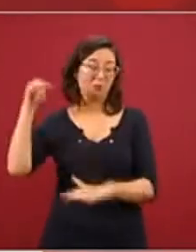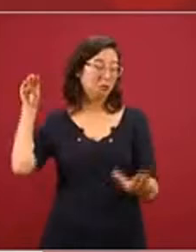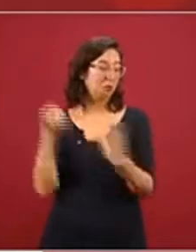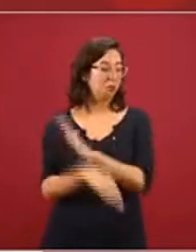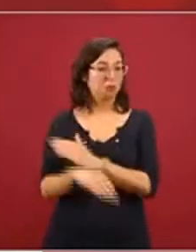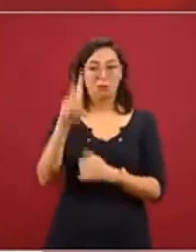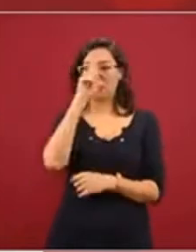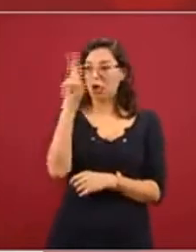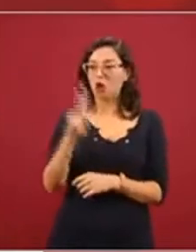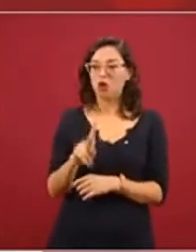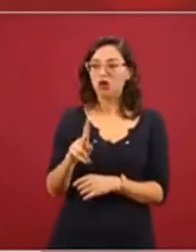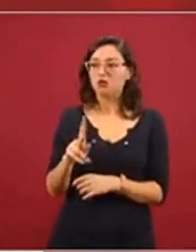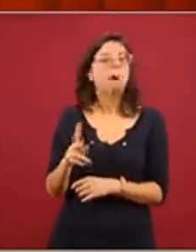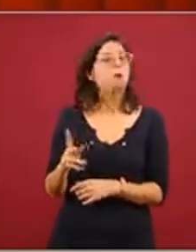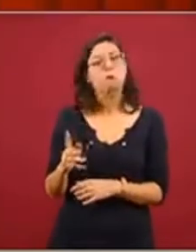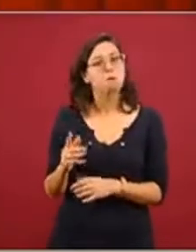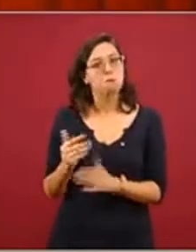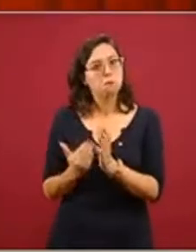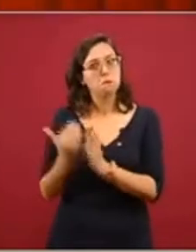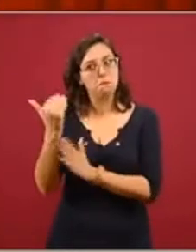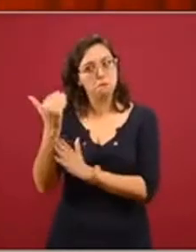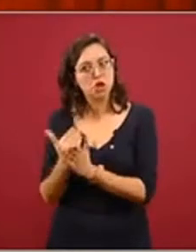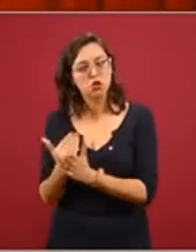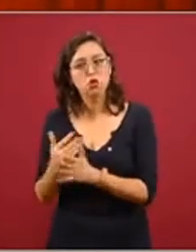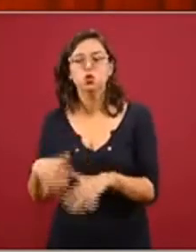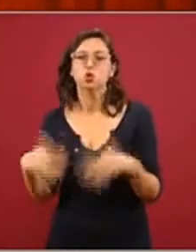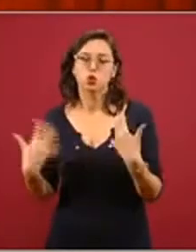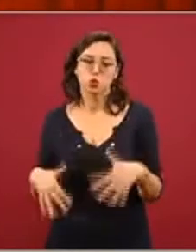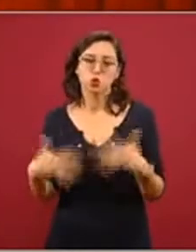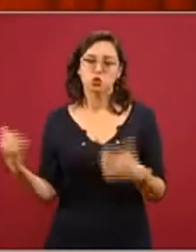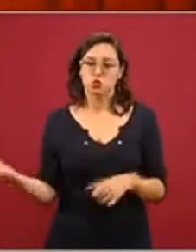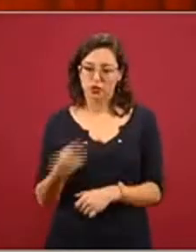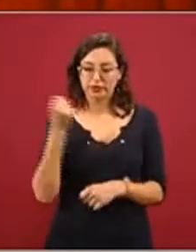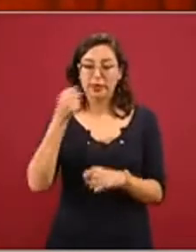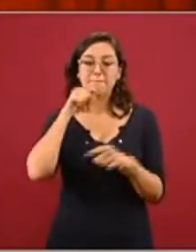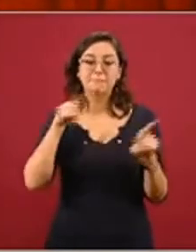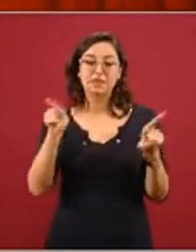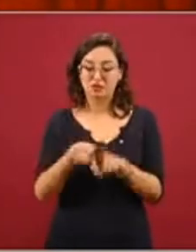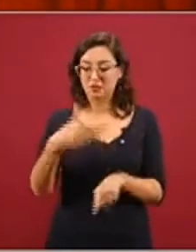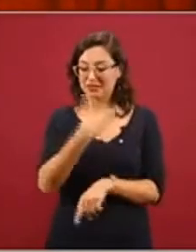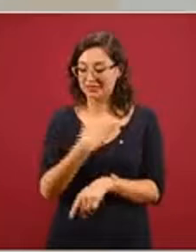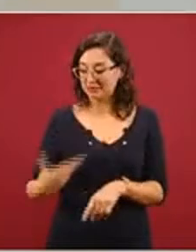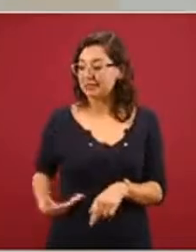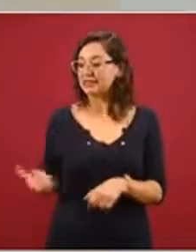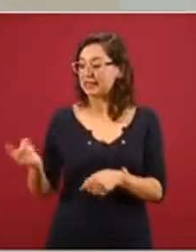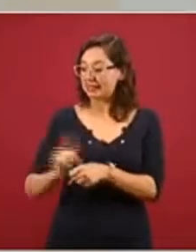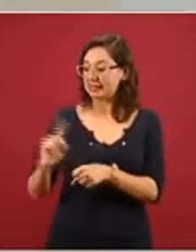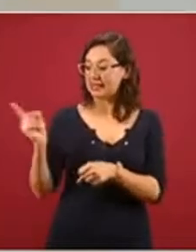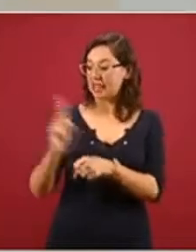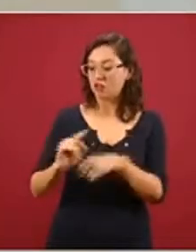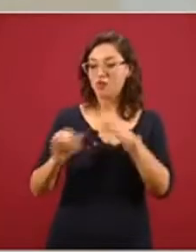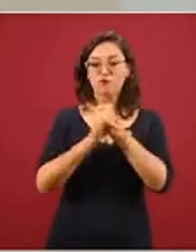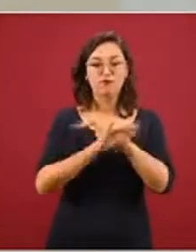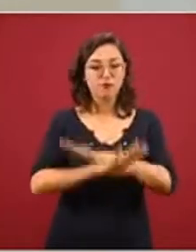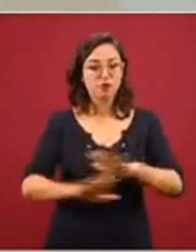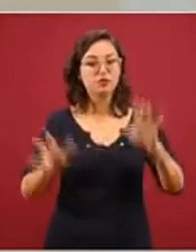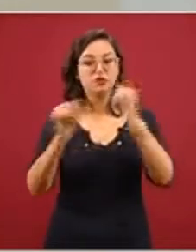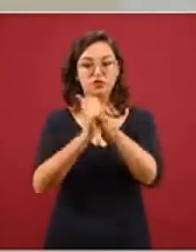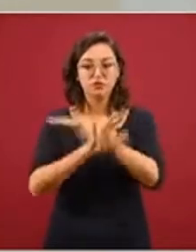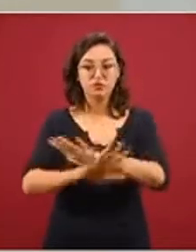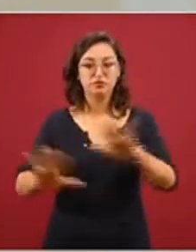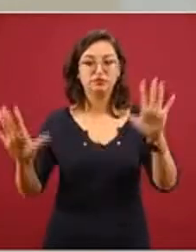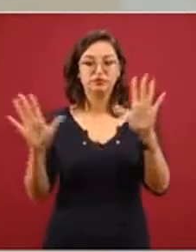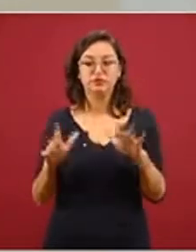como ha relatado el presidente en las conferencias matutinas, con la información que recopila de los